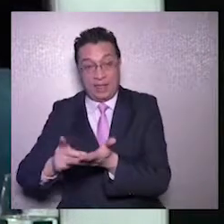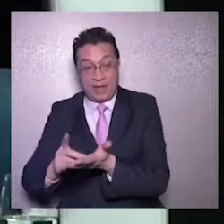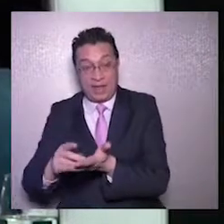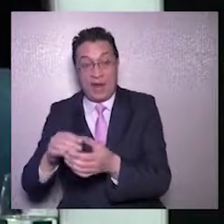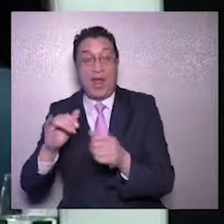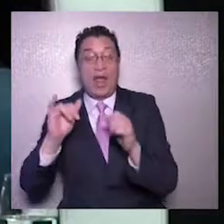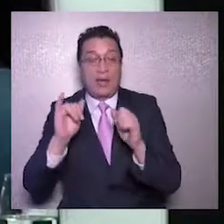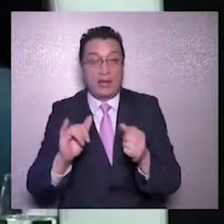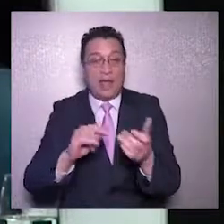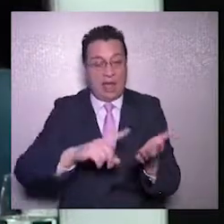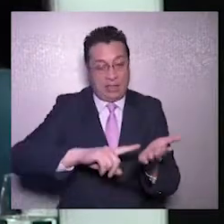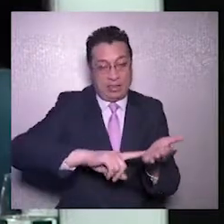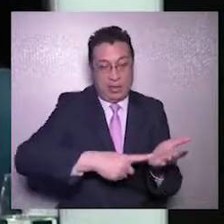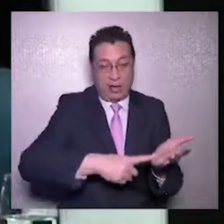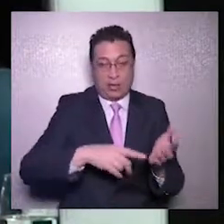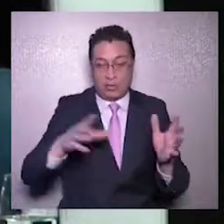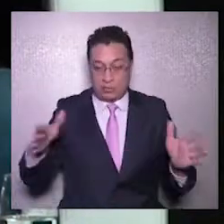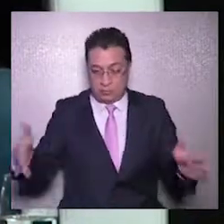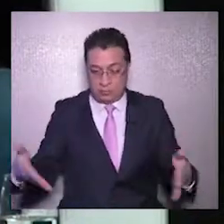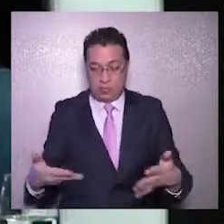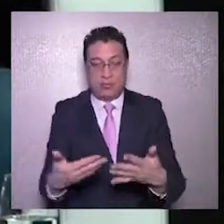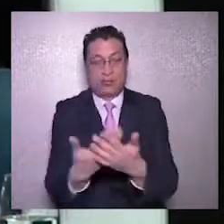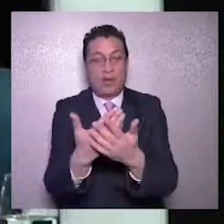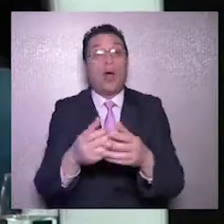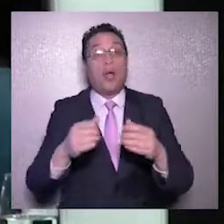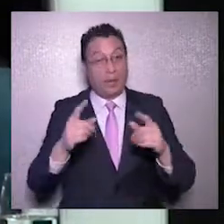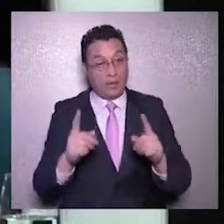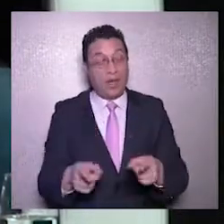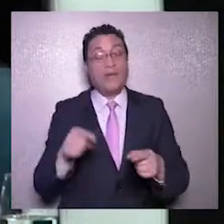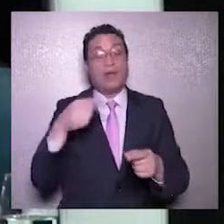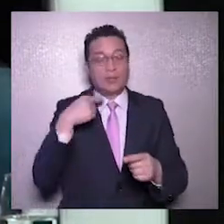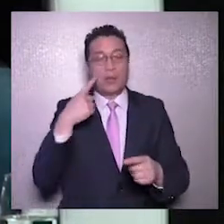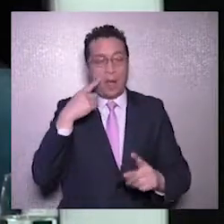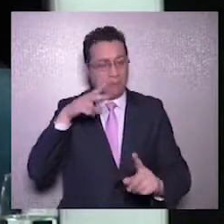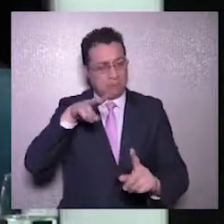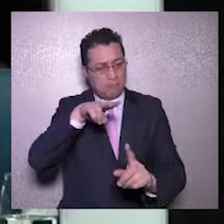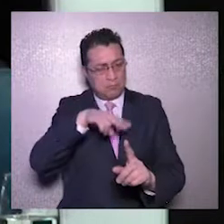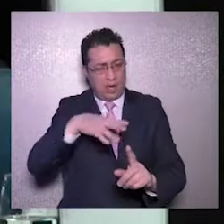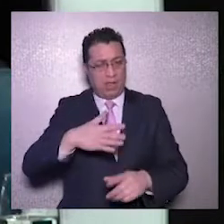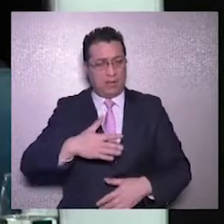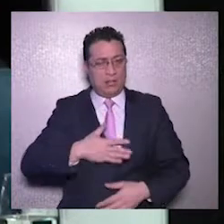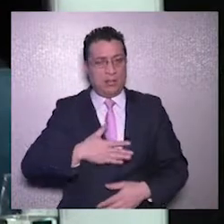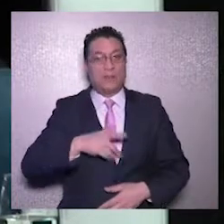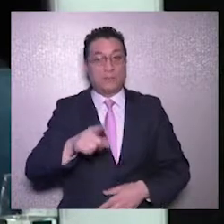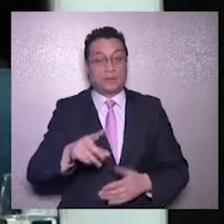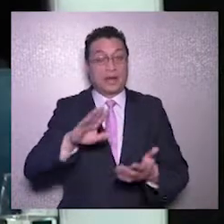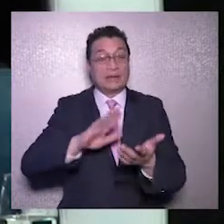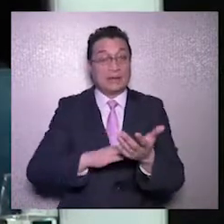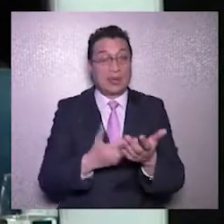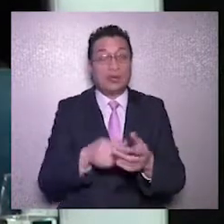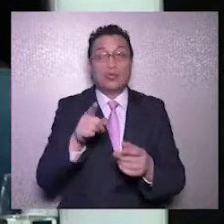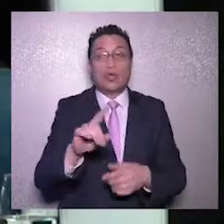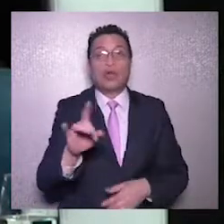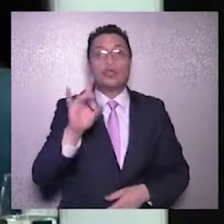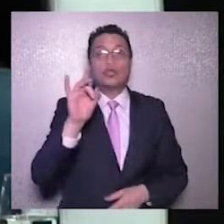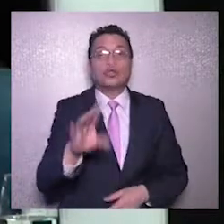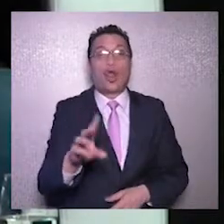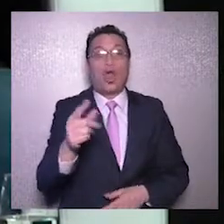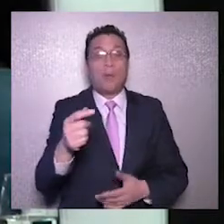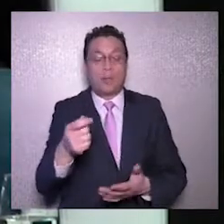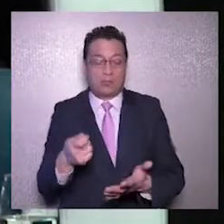términos tecnológicos de imagenología y de gestión. Por lo tanto, nuestra visión desde el punto de vista de salud es que esto no es tan solo inyectar